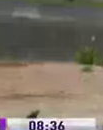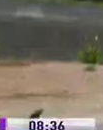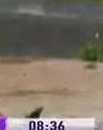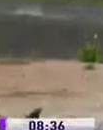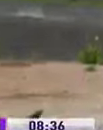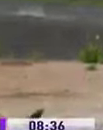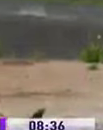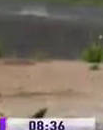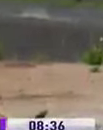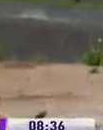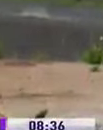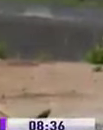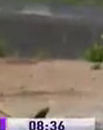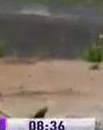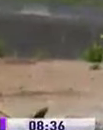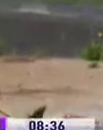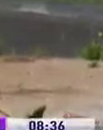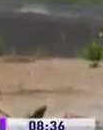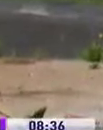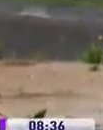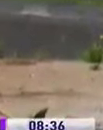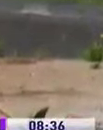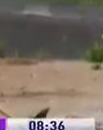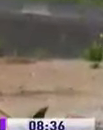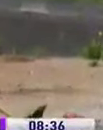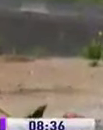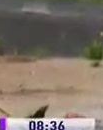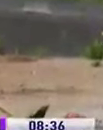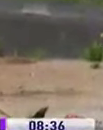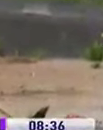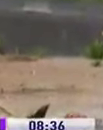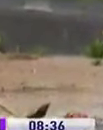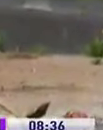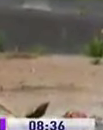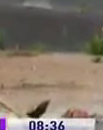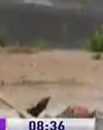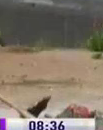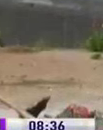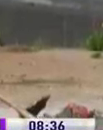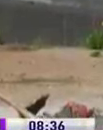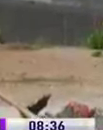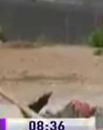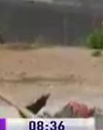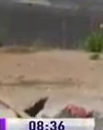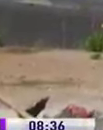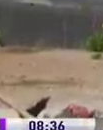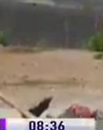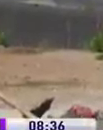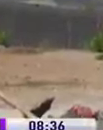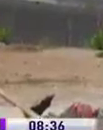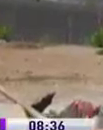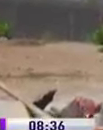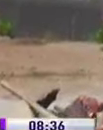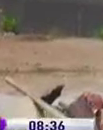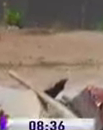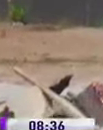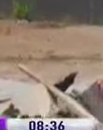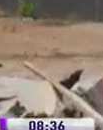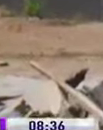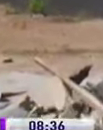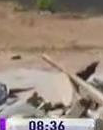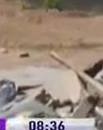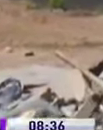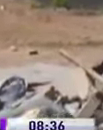Vecinito, vecinita, cuide el medio ambiente, no bote escombros en las quebradas. Permiso para romper filas, carrera más, calle afuera.